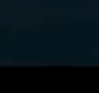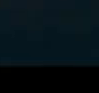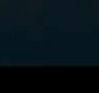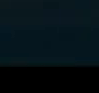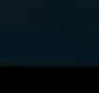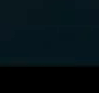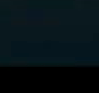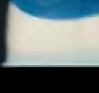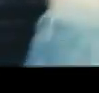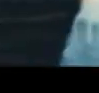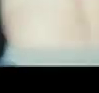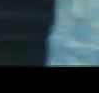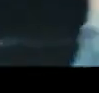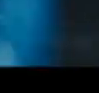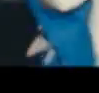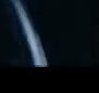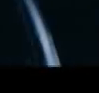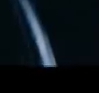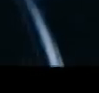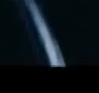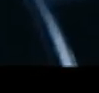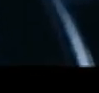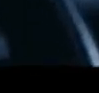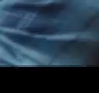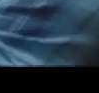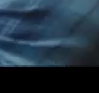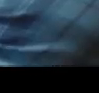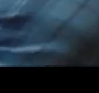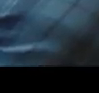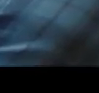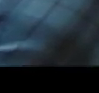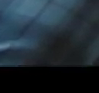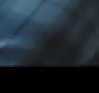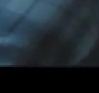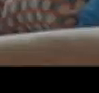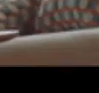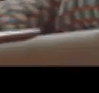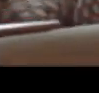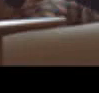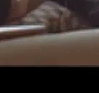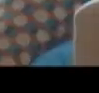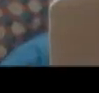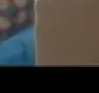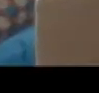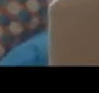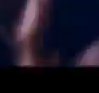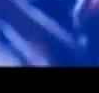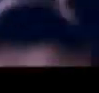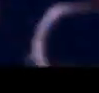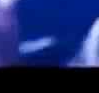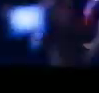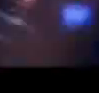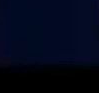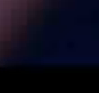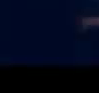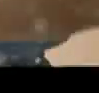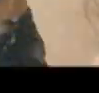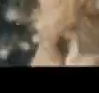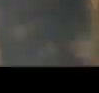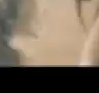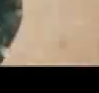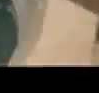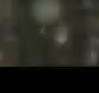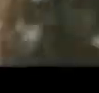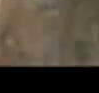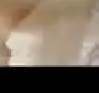recuerda, Hakuna Matata. Haz match. Haz super match. Ten un amigo fiel. Crea grupos. No hables